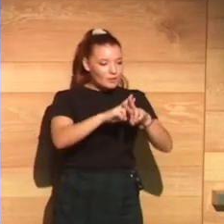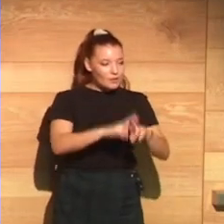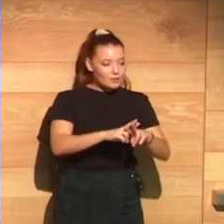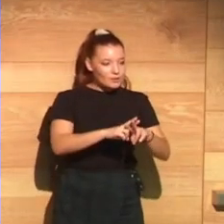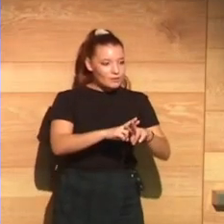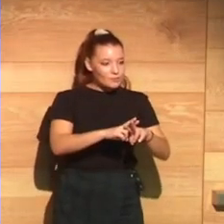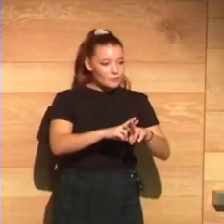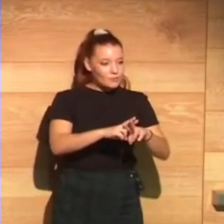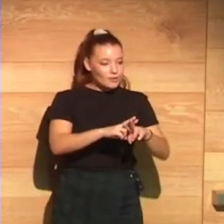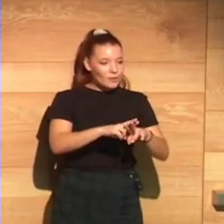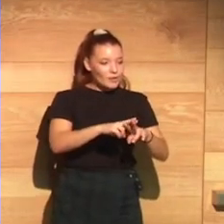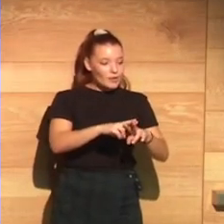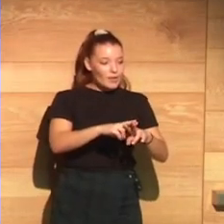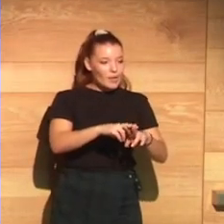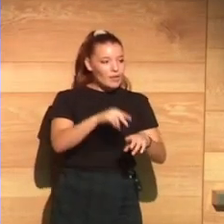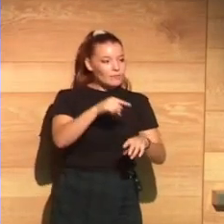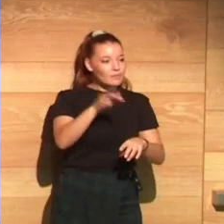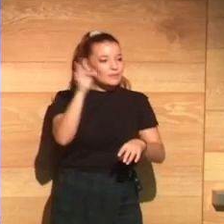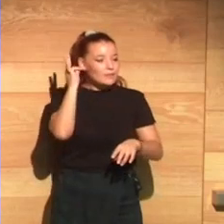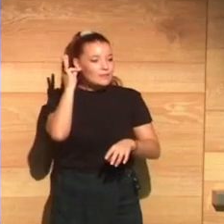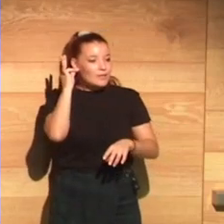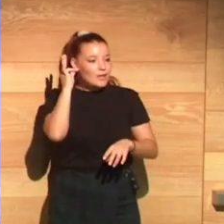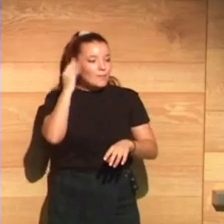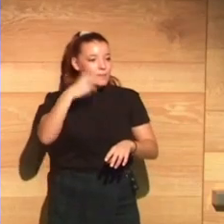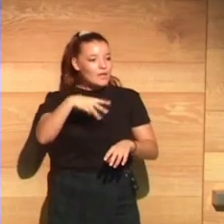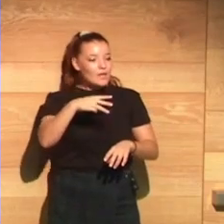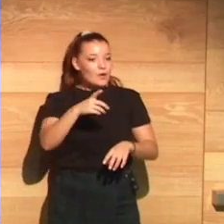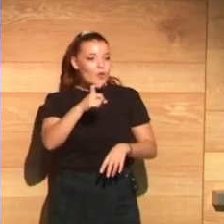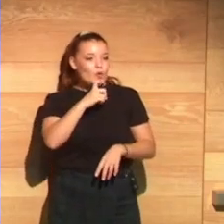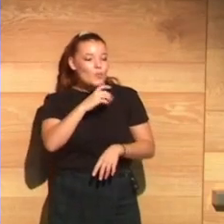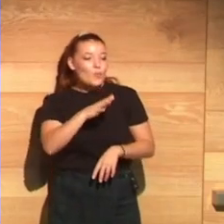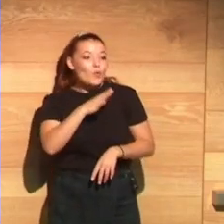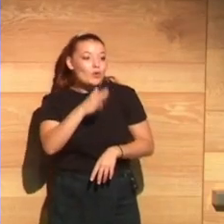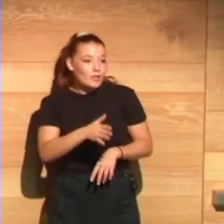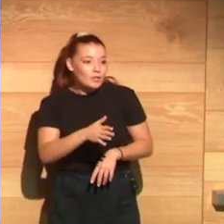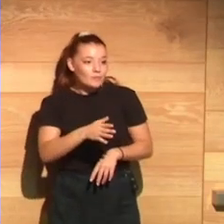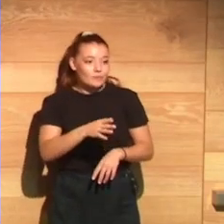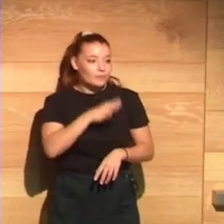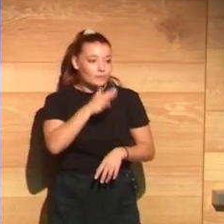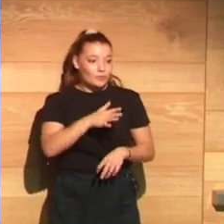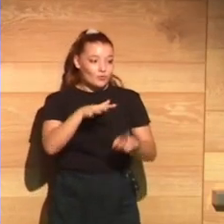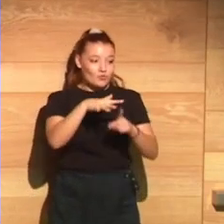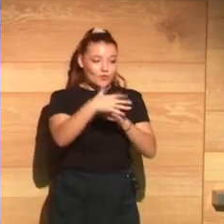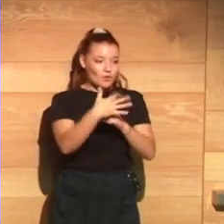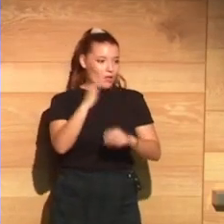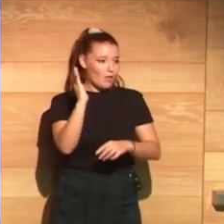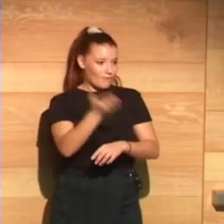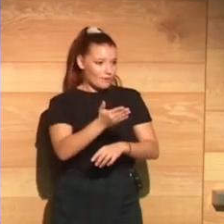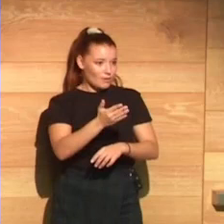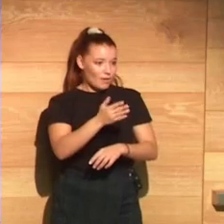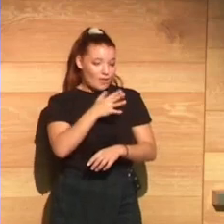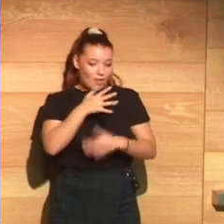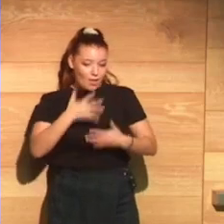intencionalidad política, en el que ya hago un análisis de por qué ella era como era